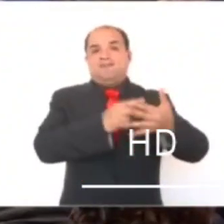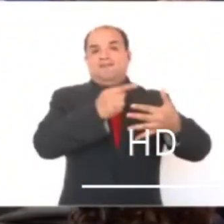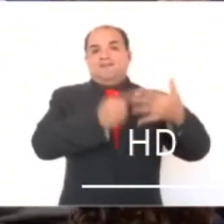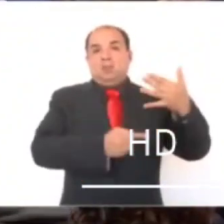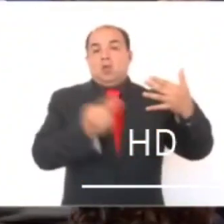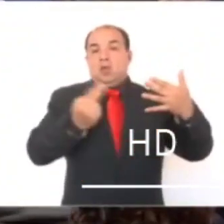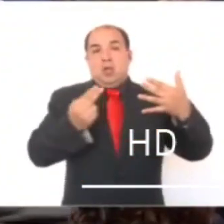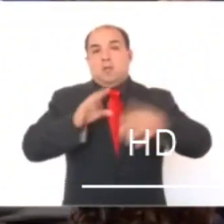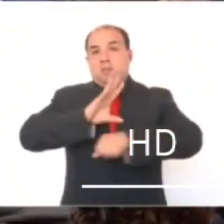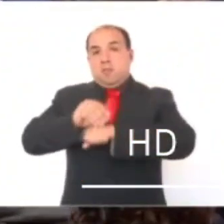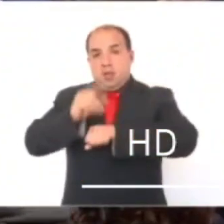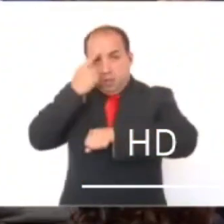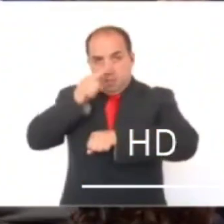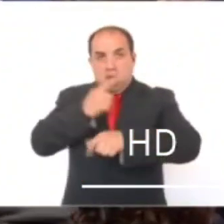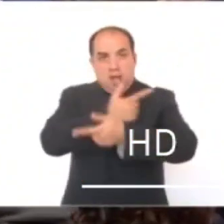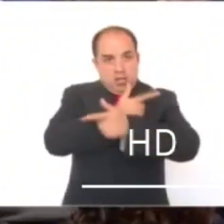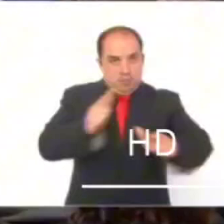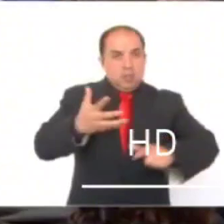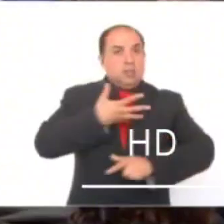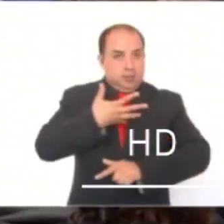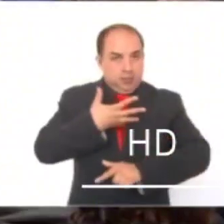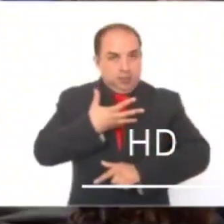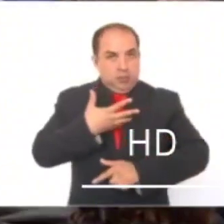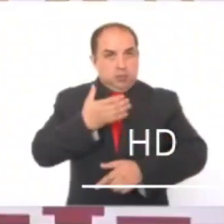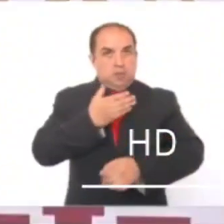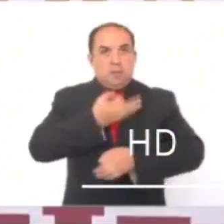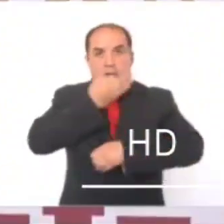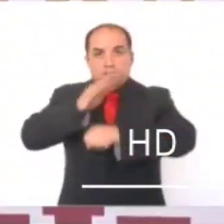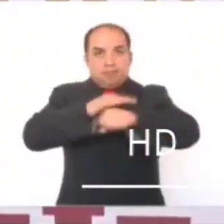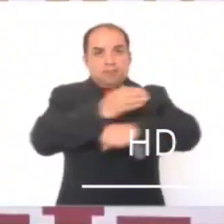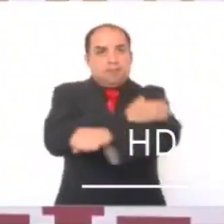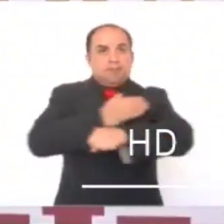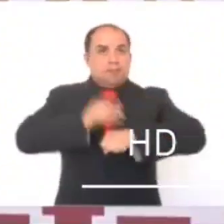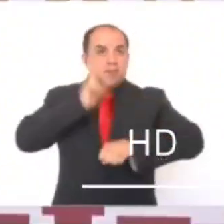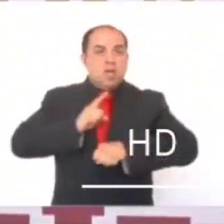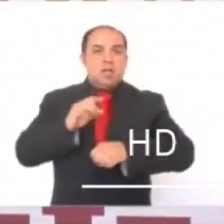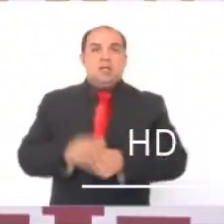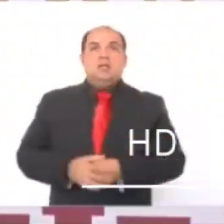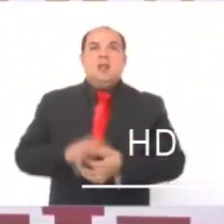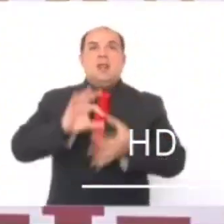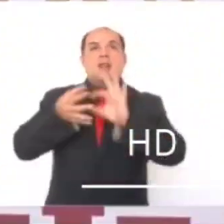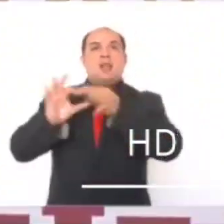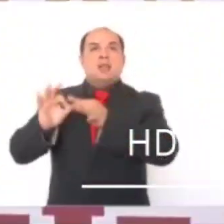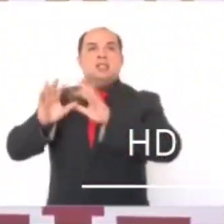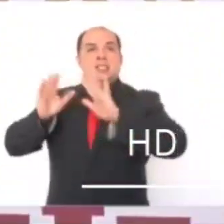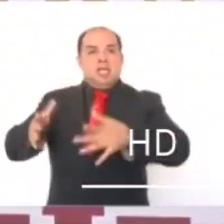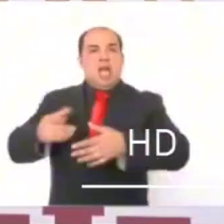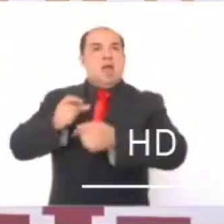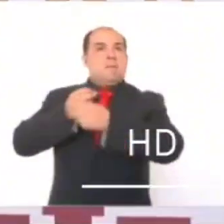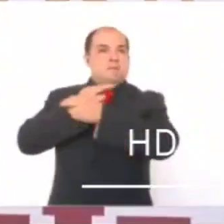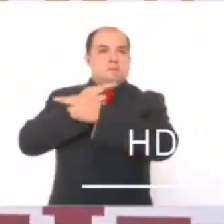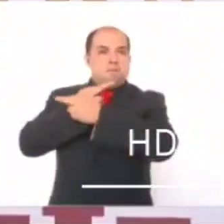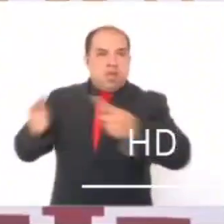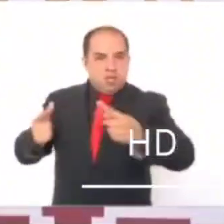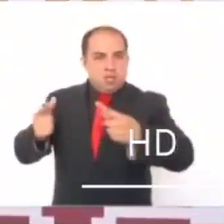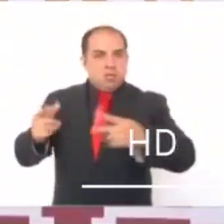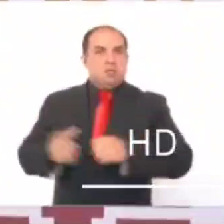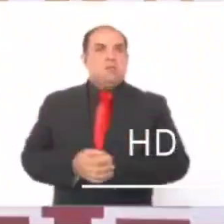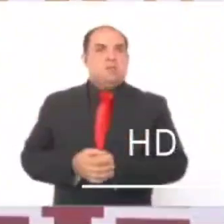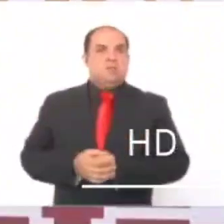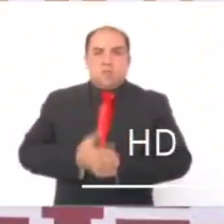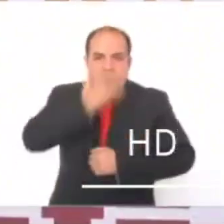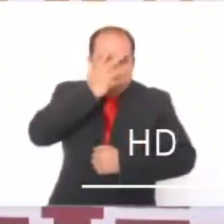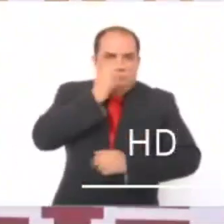necesitamos permiso para ser libres, compañeras. Las cadenas las estamos rompiendo. Ni pena